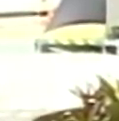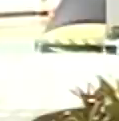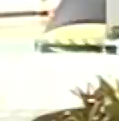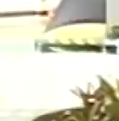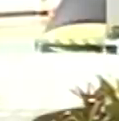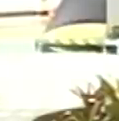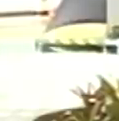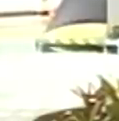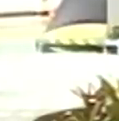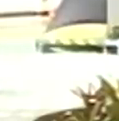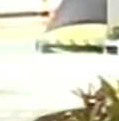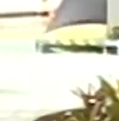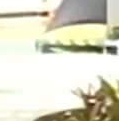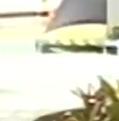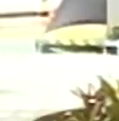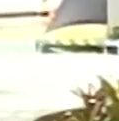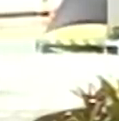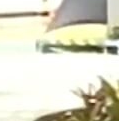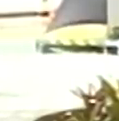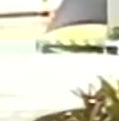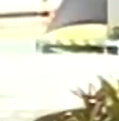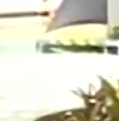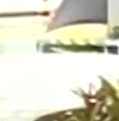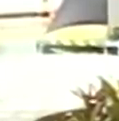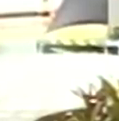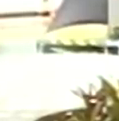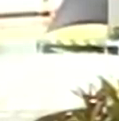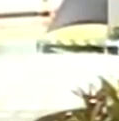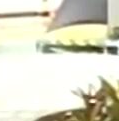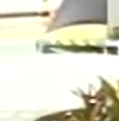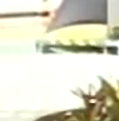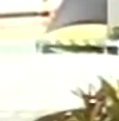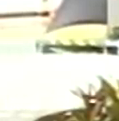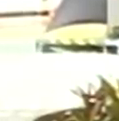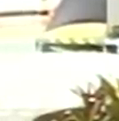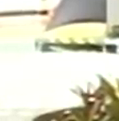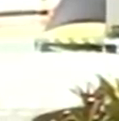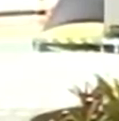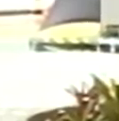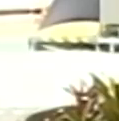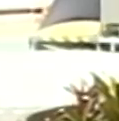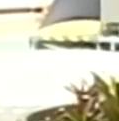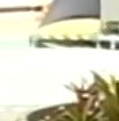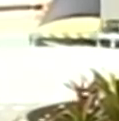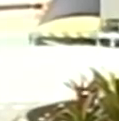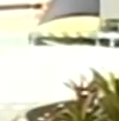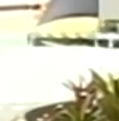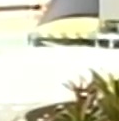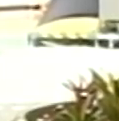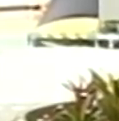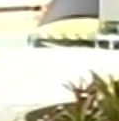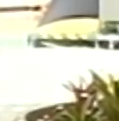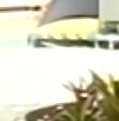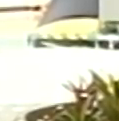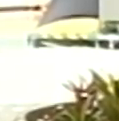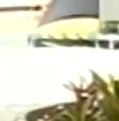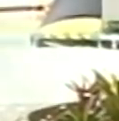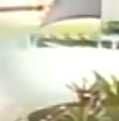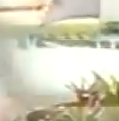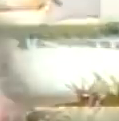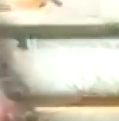Jorge Rodríguez, sostendrá un encuentro con medios nacionales e internacionales. Escuchemos sus declaraciones.